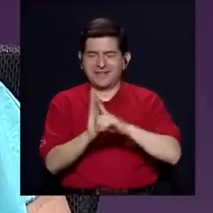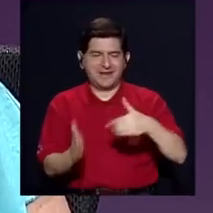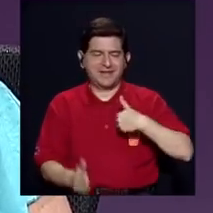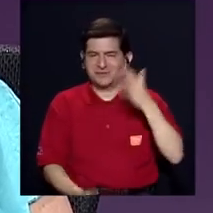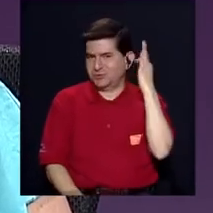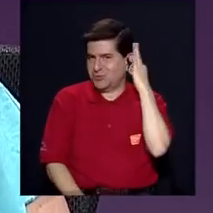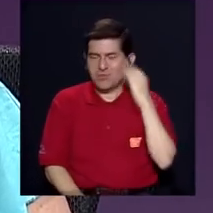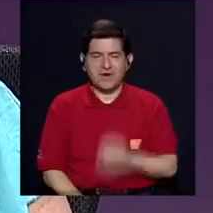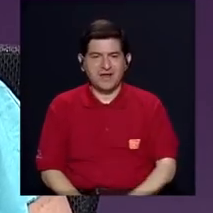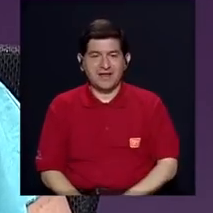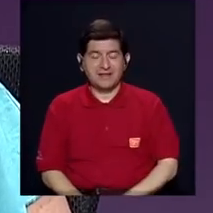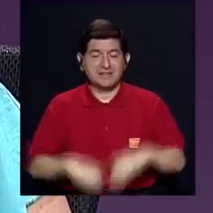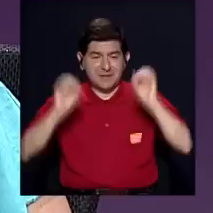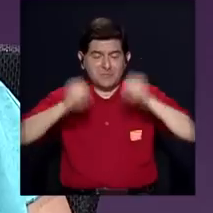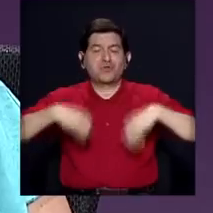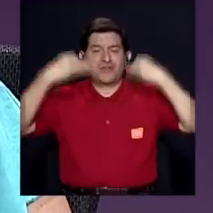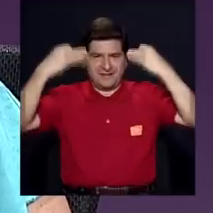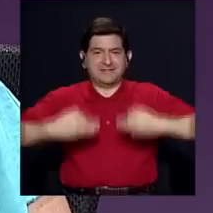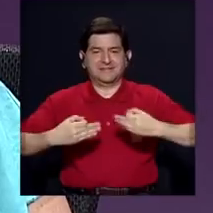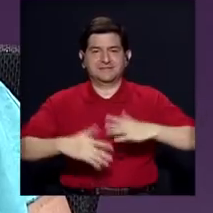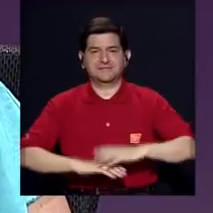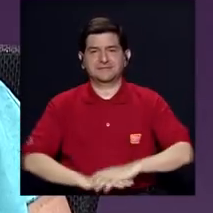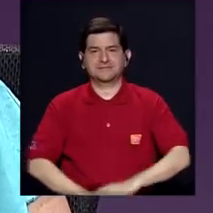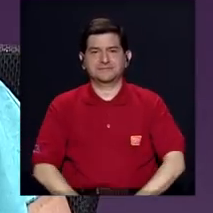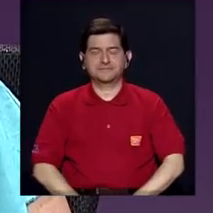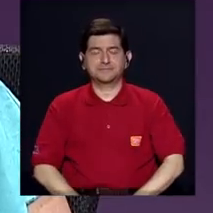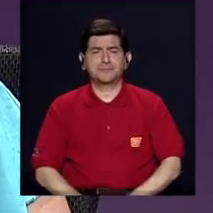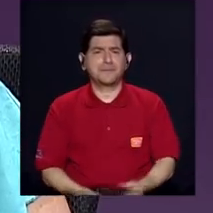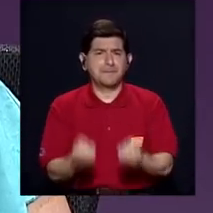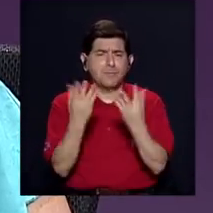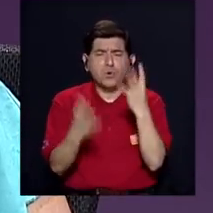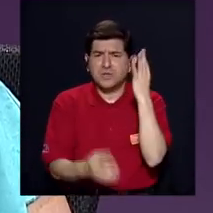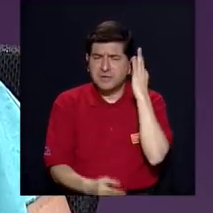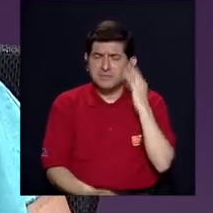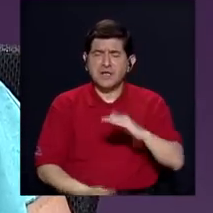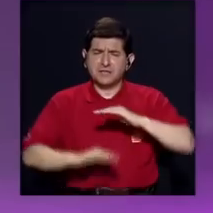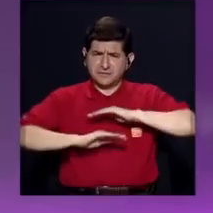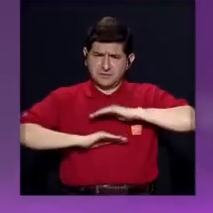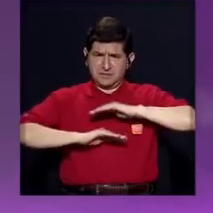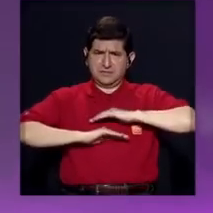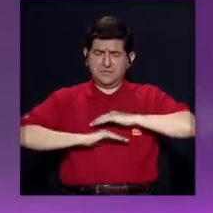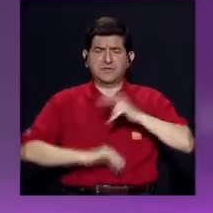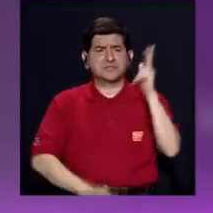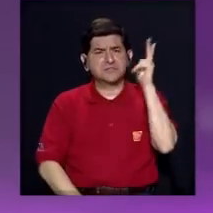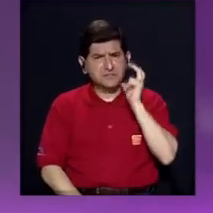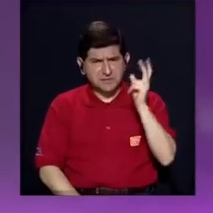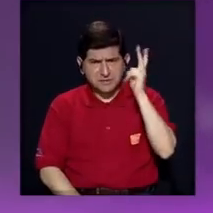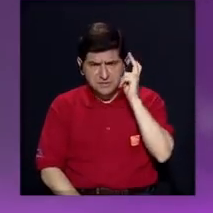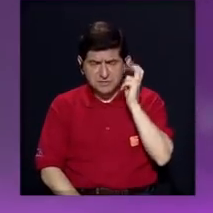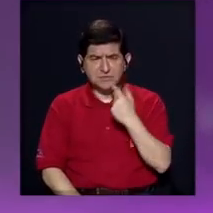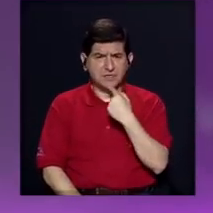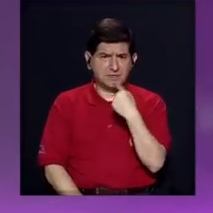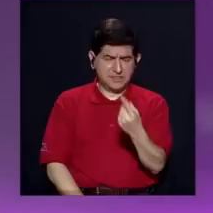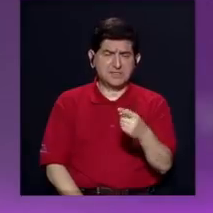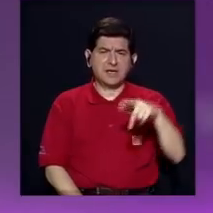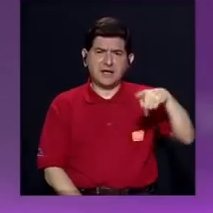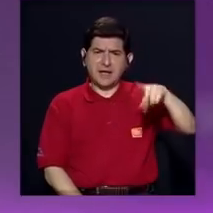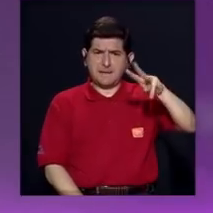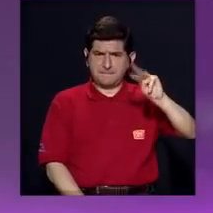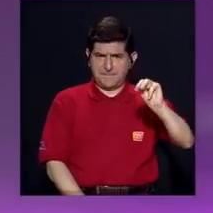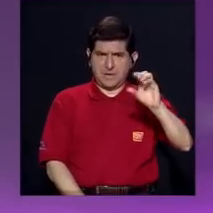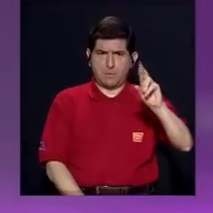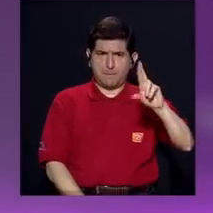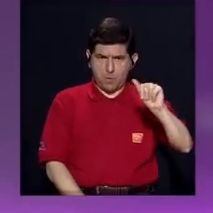las mujeres de el derecho a decidir pues muchas mujeres estamos muy complacida de que hemos escuchado de ustedes doña patricia que ha